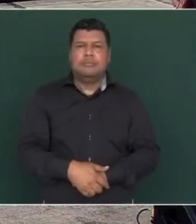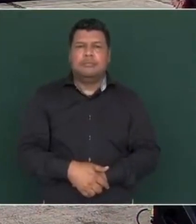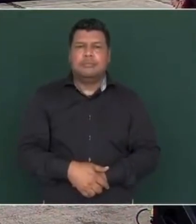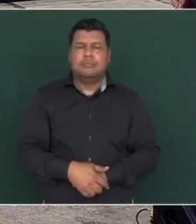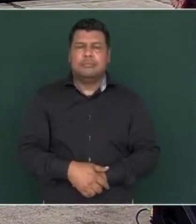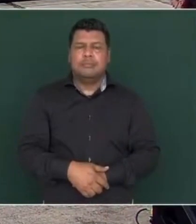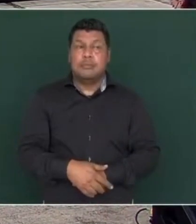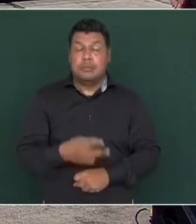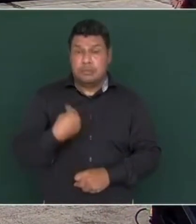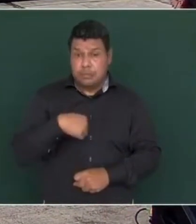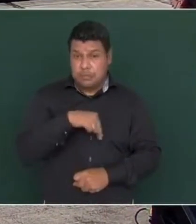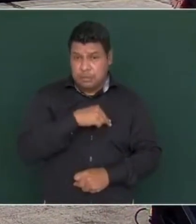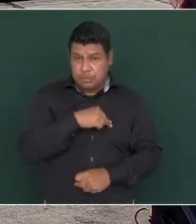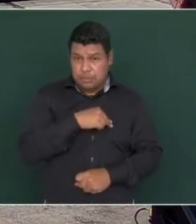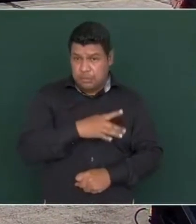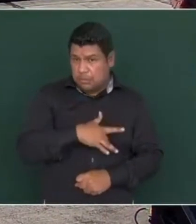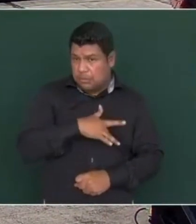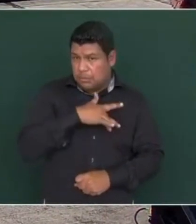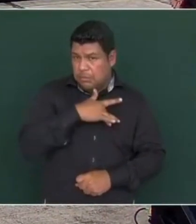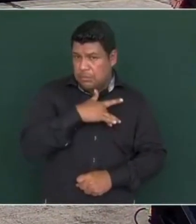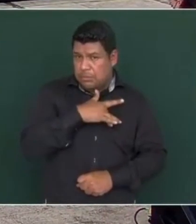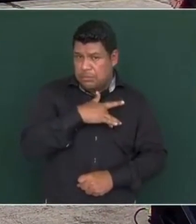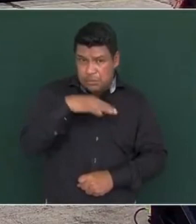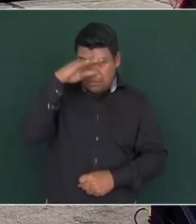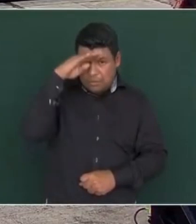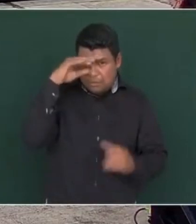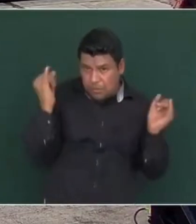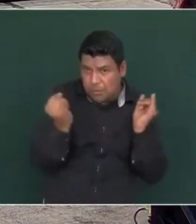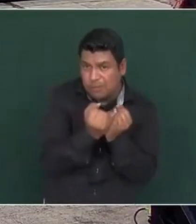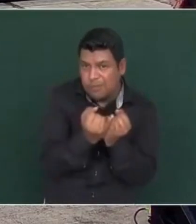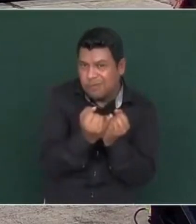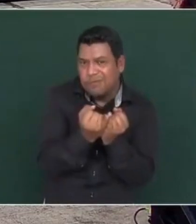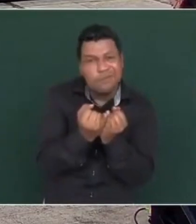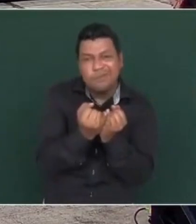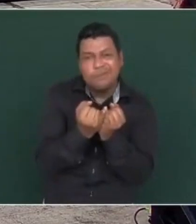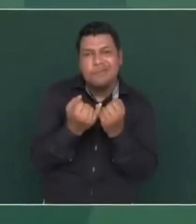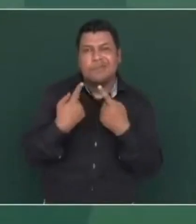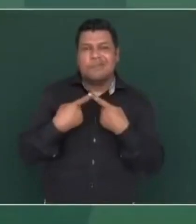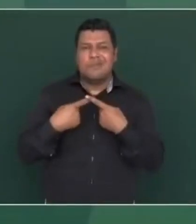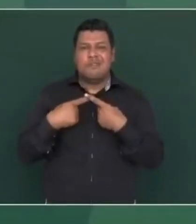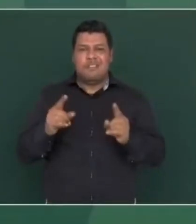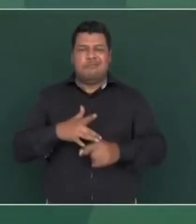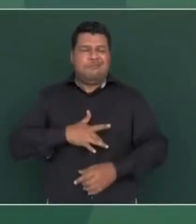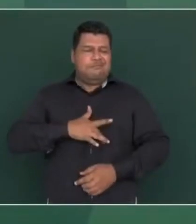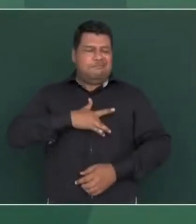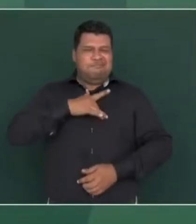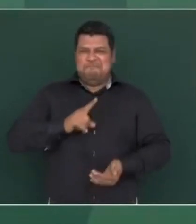Nosotros tenemos una idea distinta, por eso me llena de